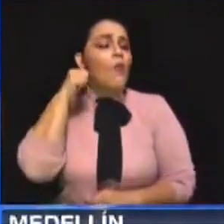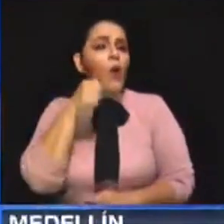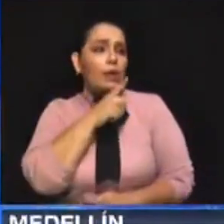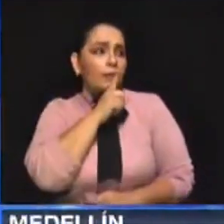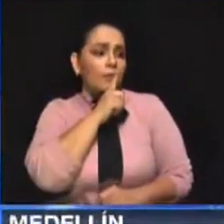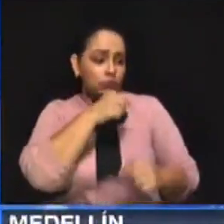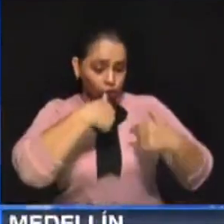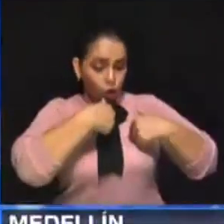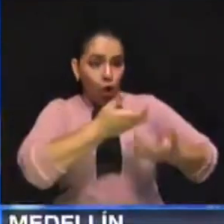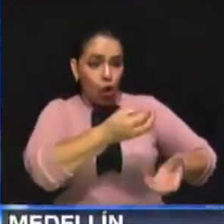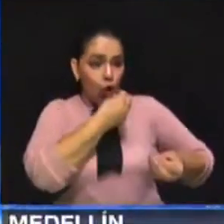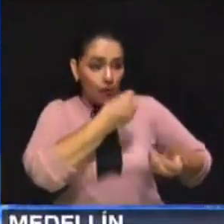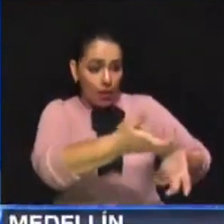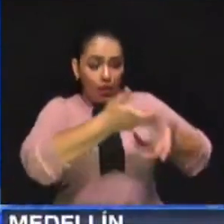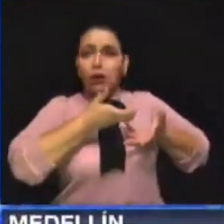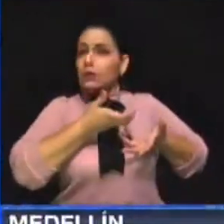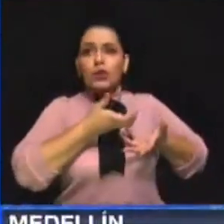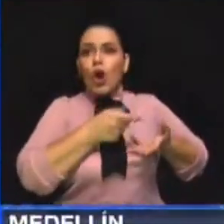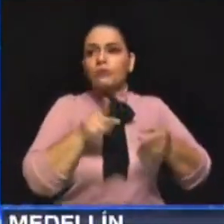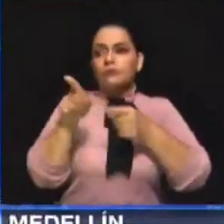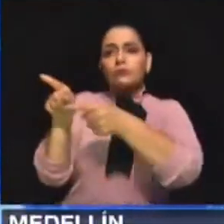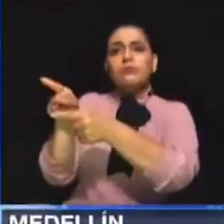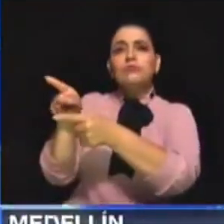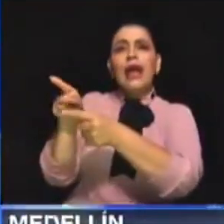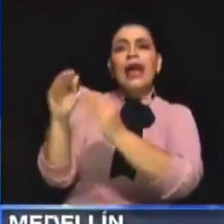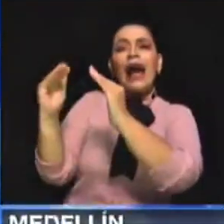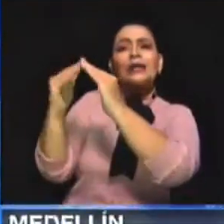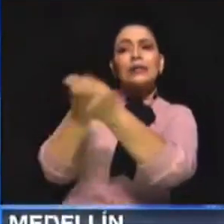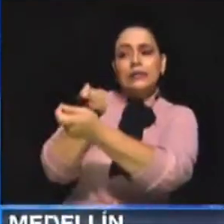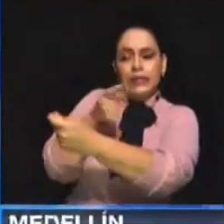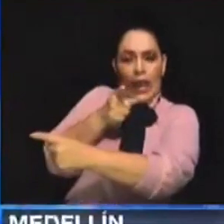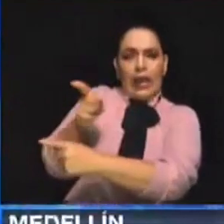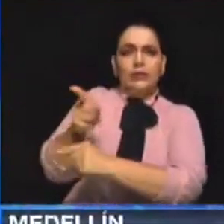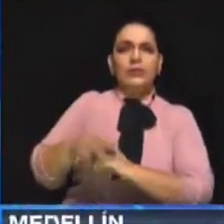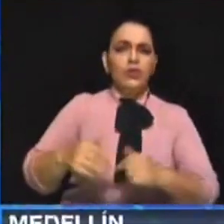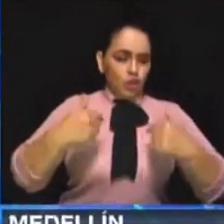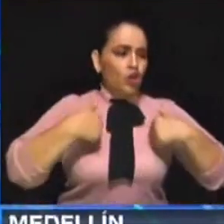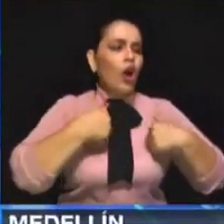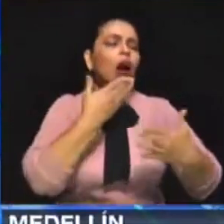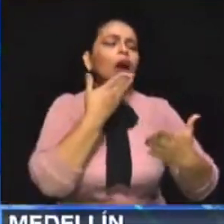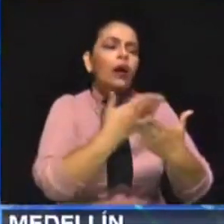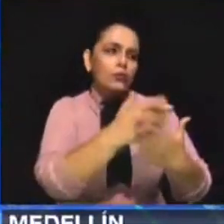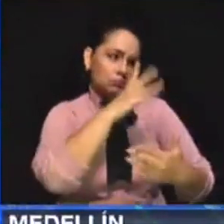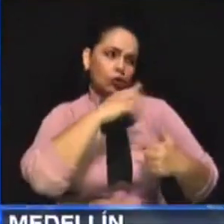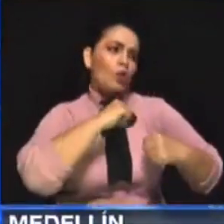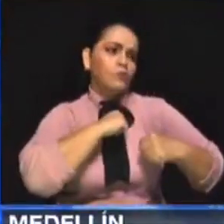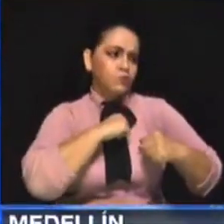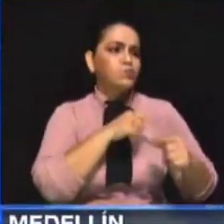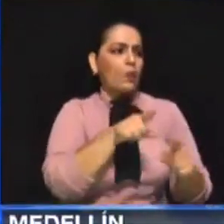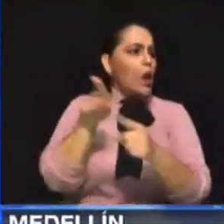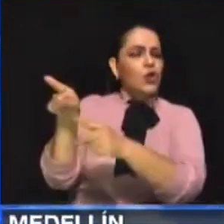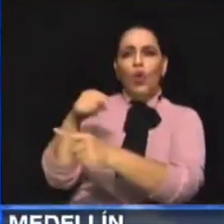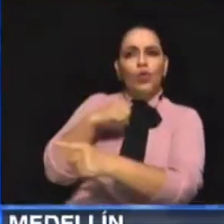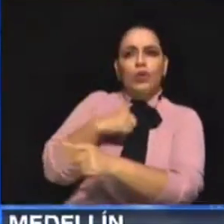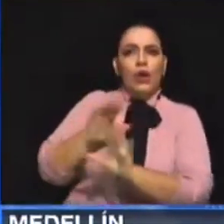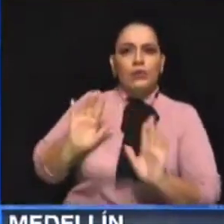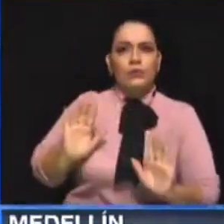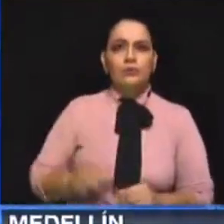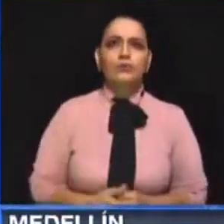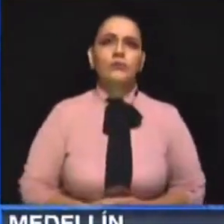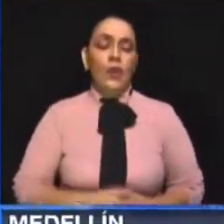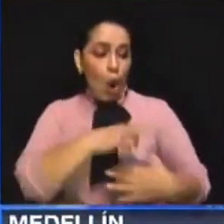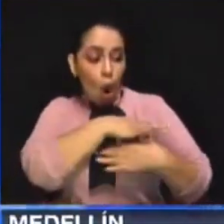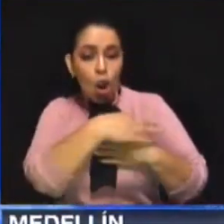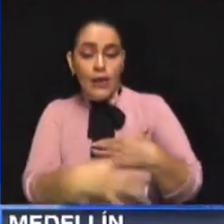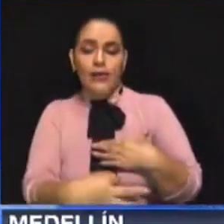el mercado que le regalaban para que lo recibiera su vecino. Ella justificó que gracias a Dios tiene que comer. Como gesto de honestidad,